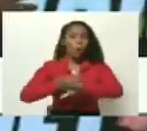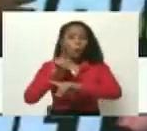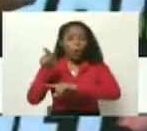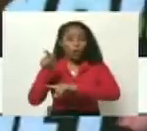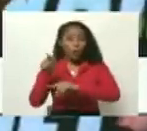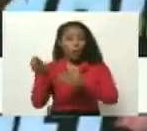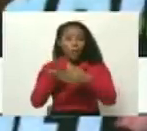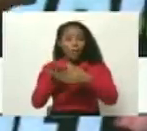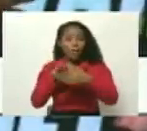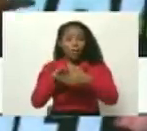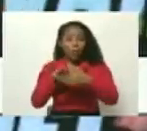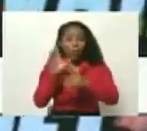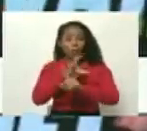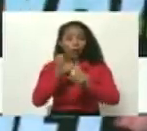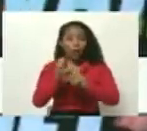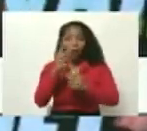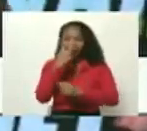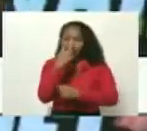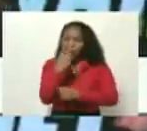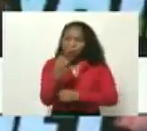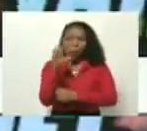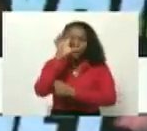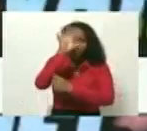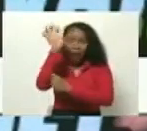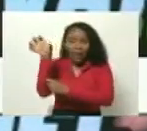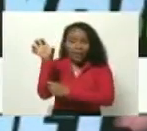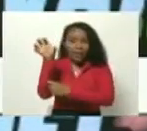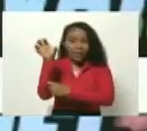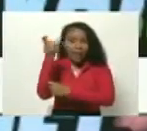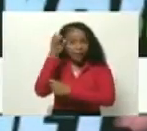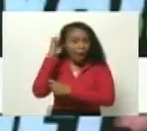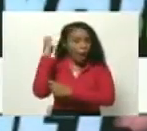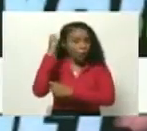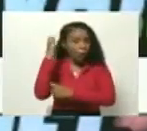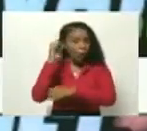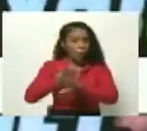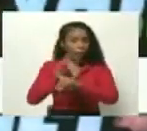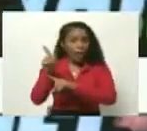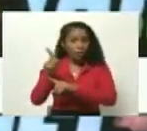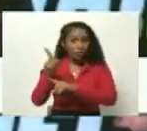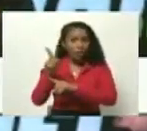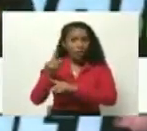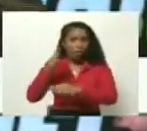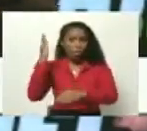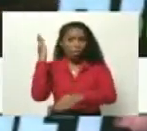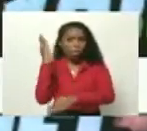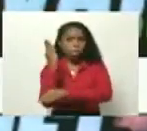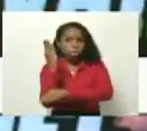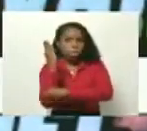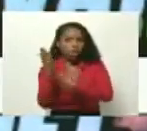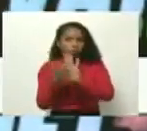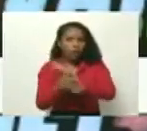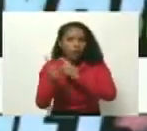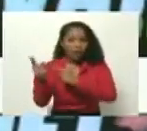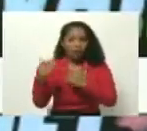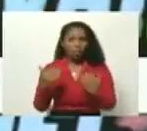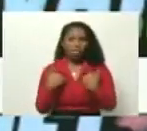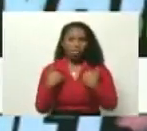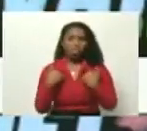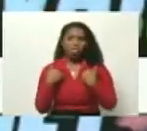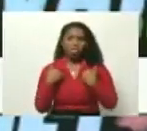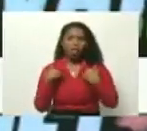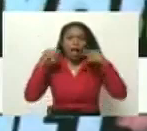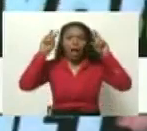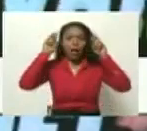bien, los pobres países europeos, pobres pueblos europeos, pues son los que están pagando la consecuencia. Bueno, en esta nueva